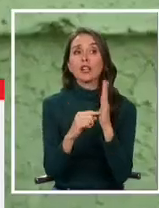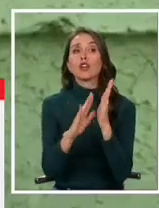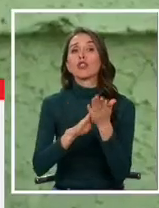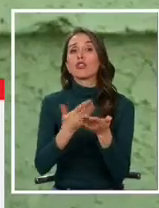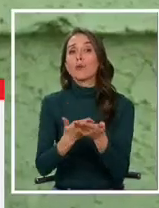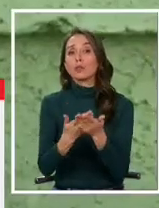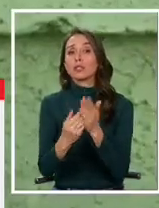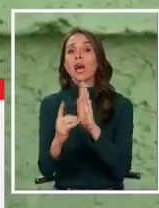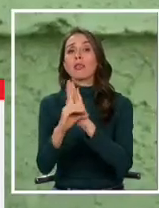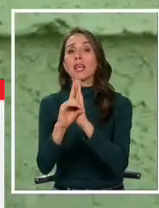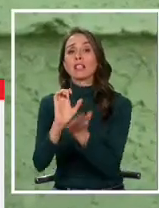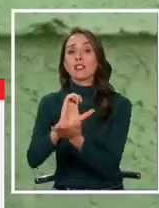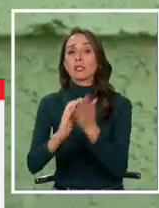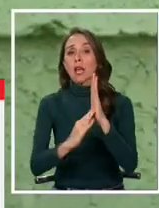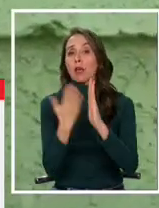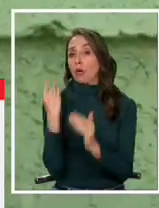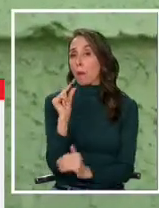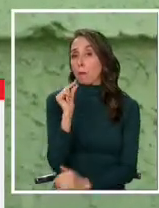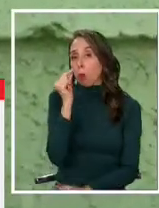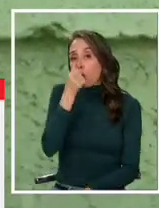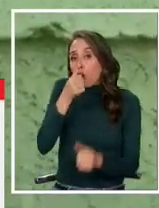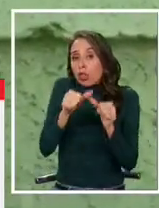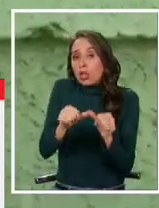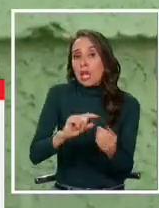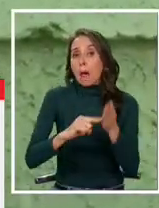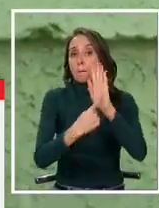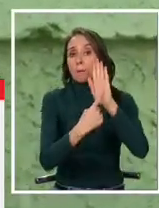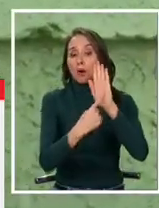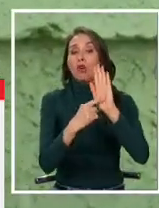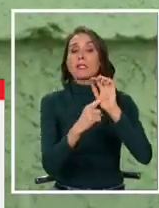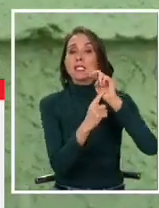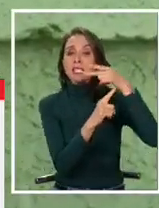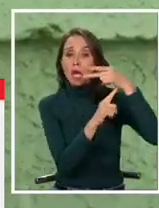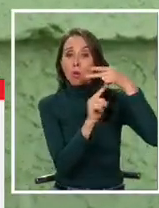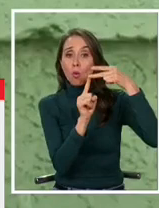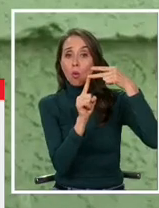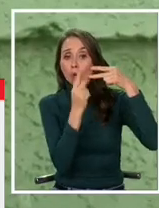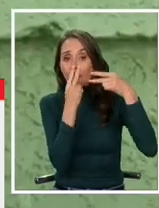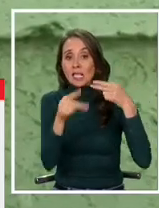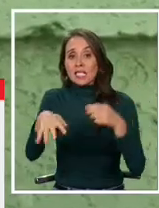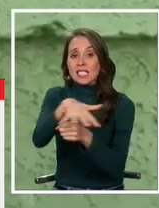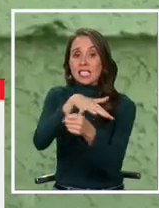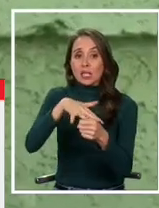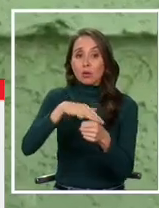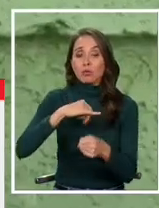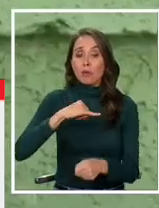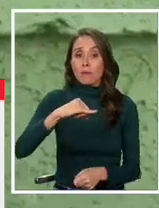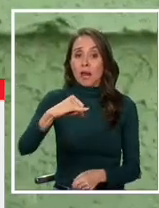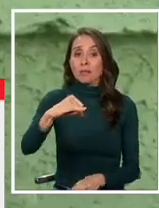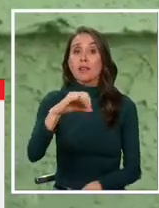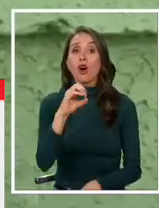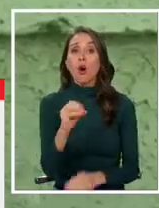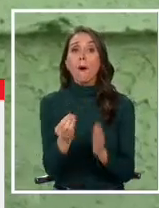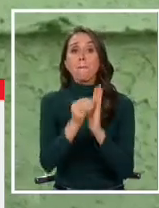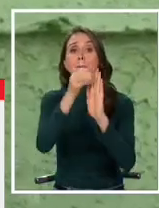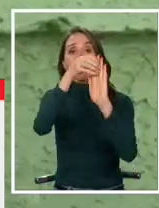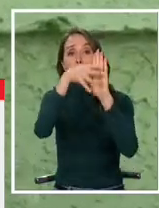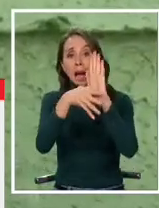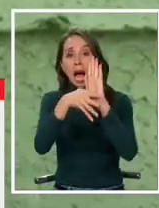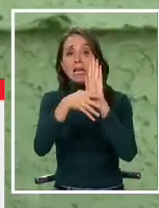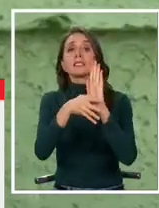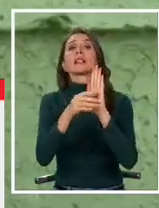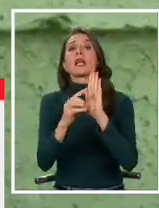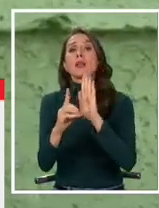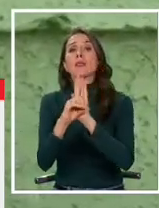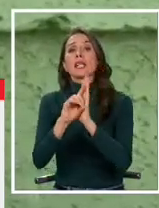excepción en este poco tiempo que ha estado y Segundo si efectivamente dicha circunstancia eh se va a mantener o si se va ampliar el radio de